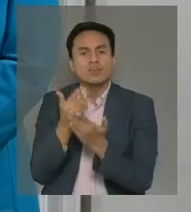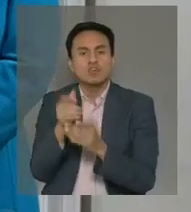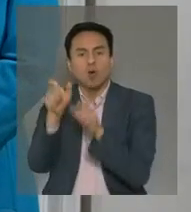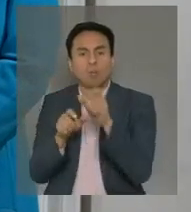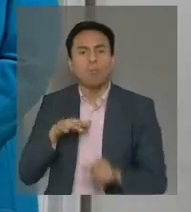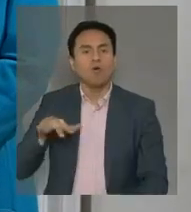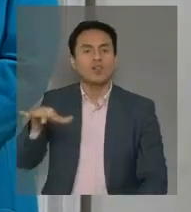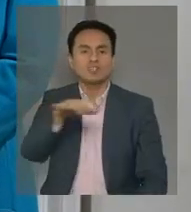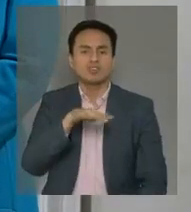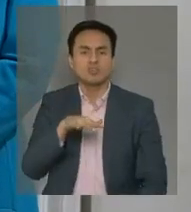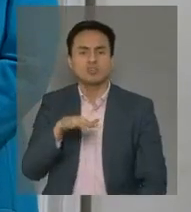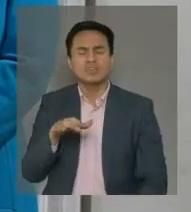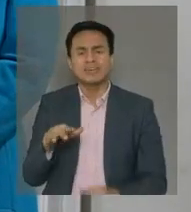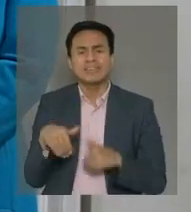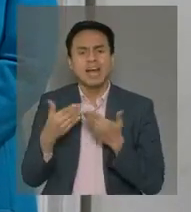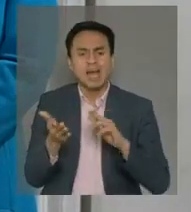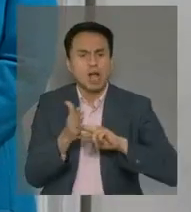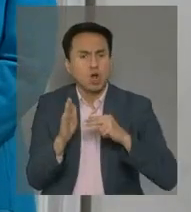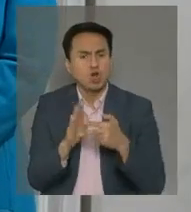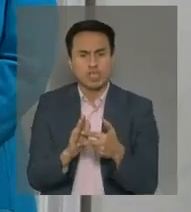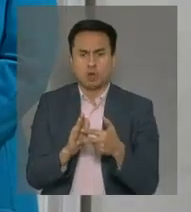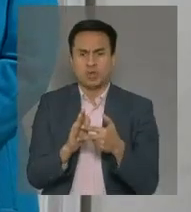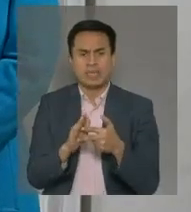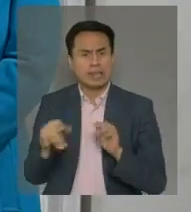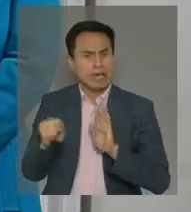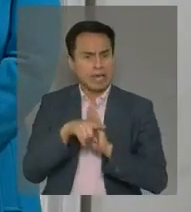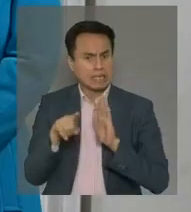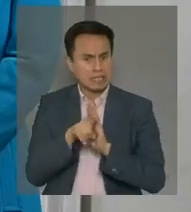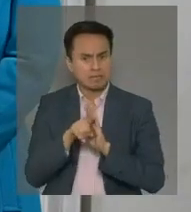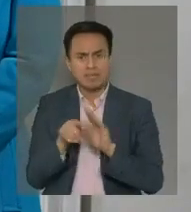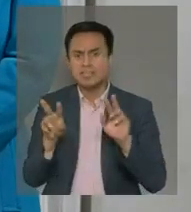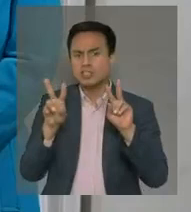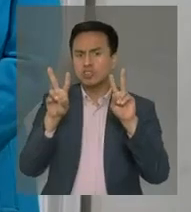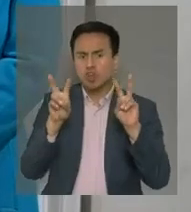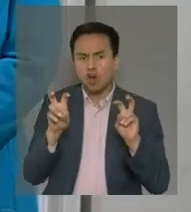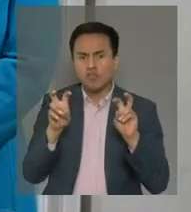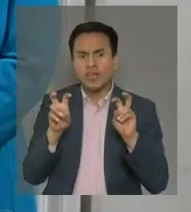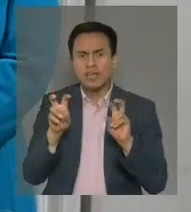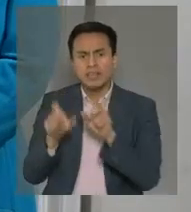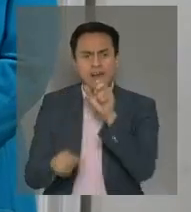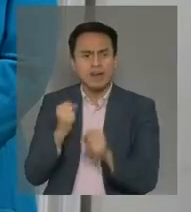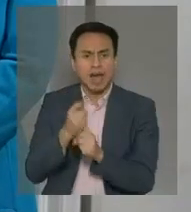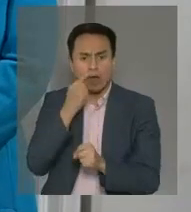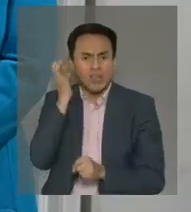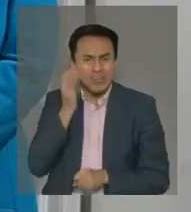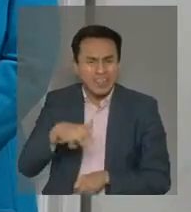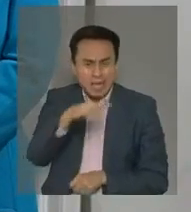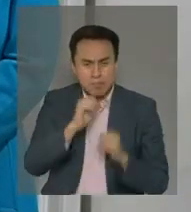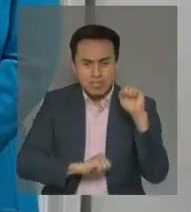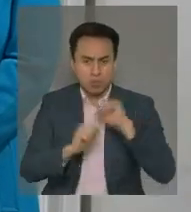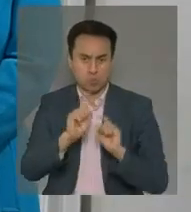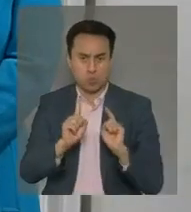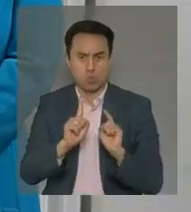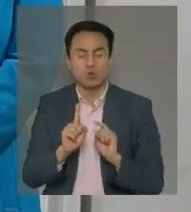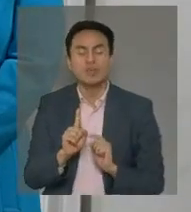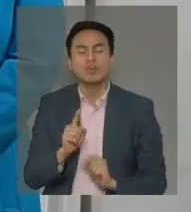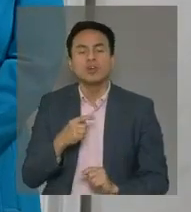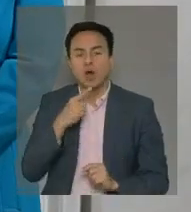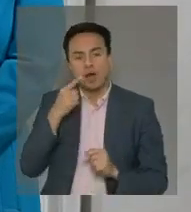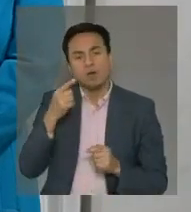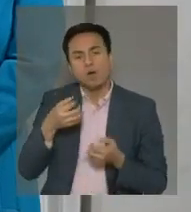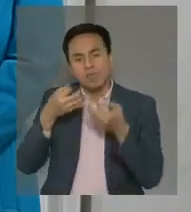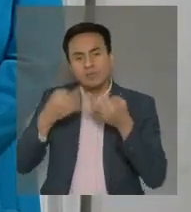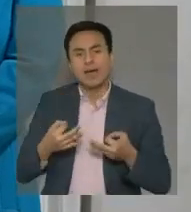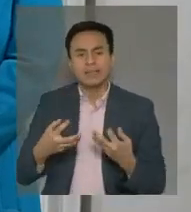la población no genere consecuencias negativas sobre los y las trabajadoras de la empresa y puedo afirmar con